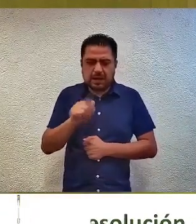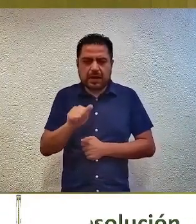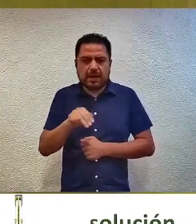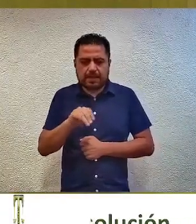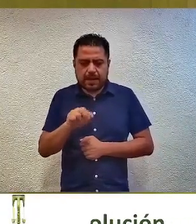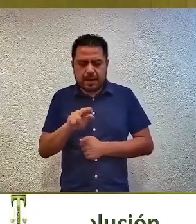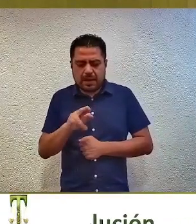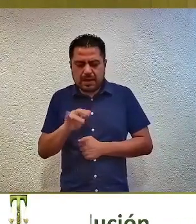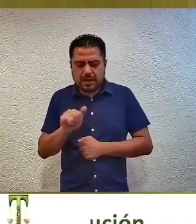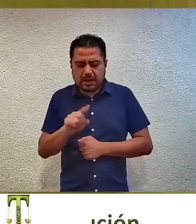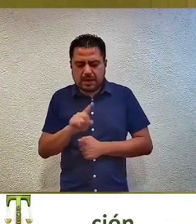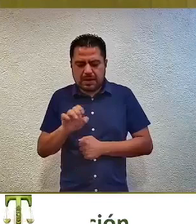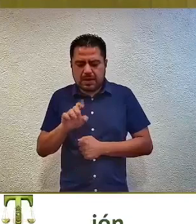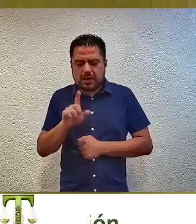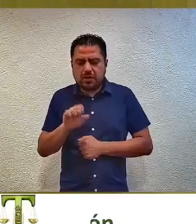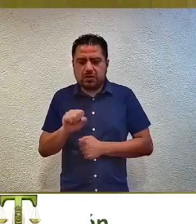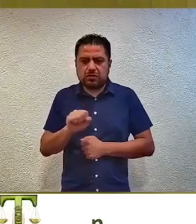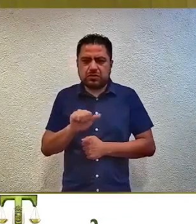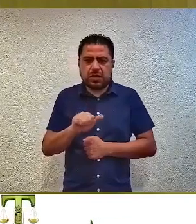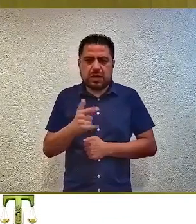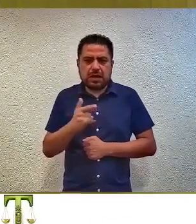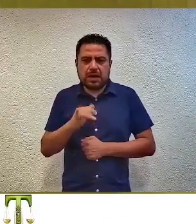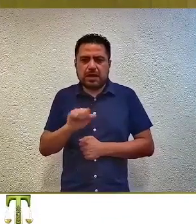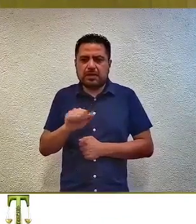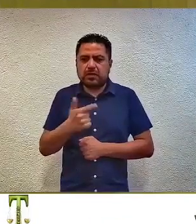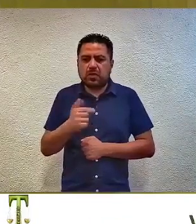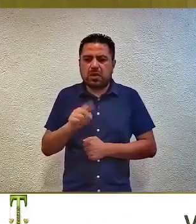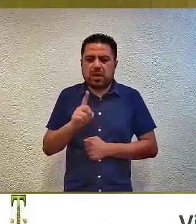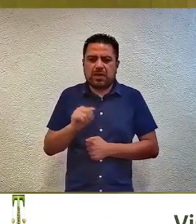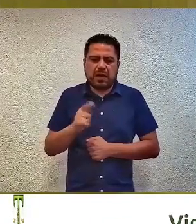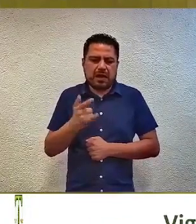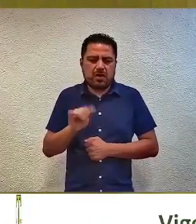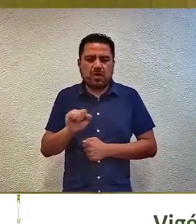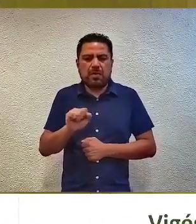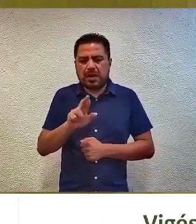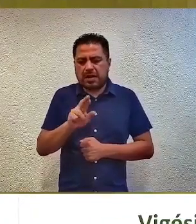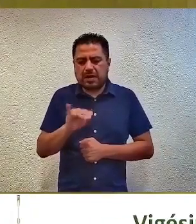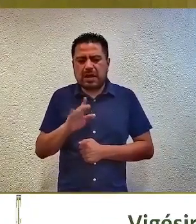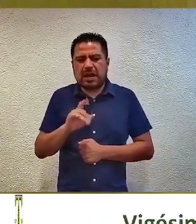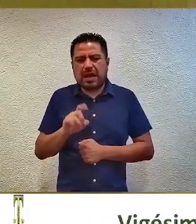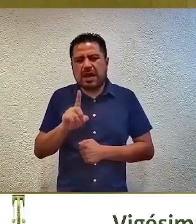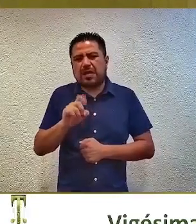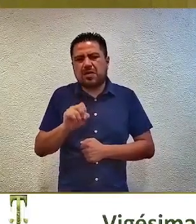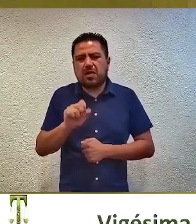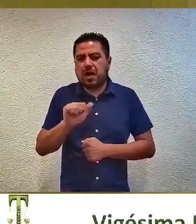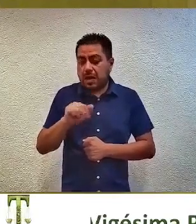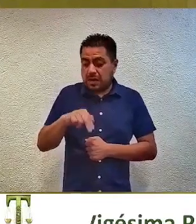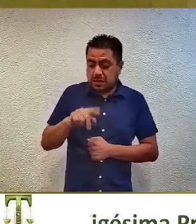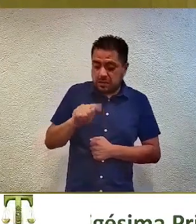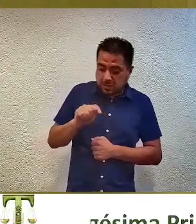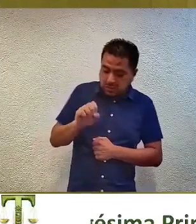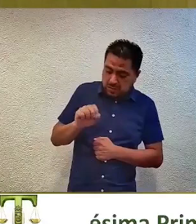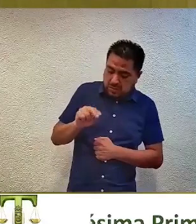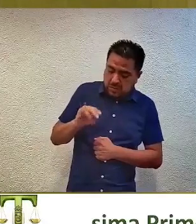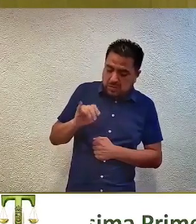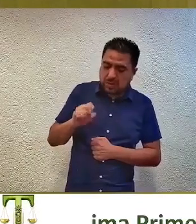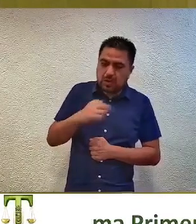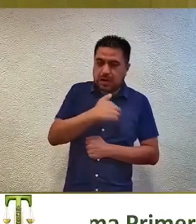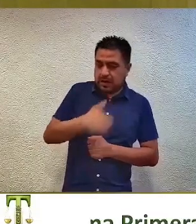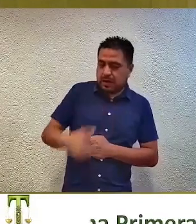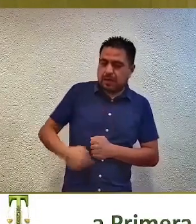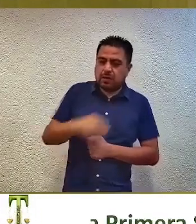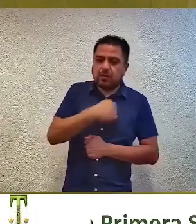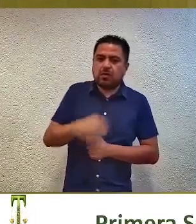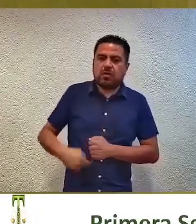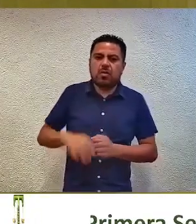de los Ángeles Vázquez Pastor, Guadalupe Aguilar Alcocer, Ricardo Iván Galíndez Díaz y Antonio Guzmán Ruiz, regidoras y regidores